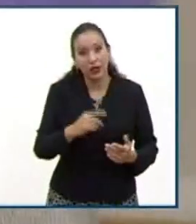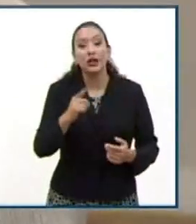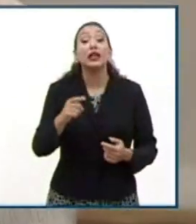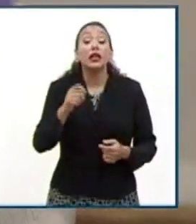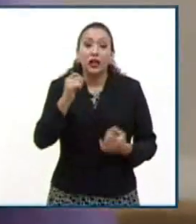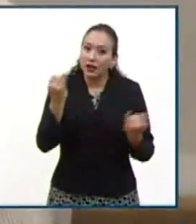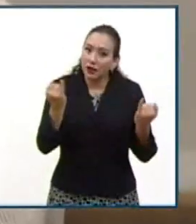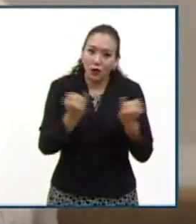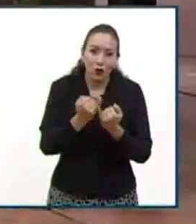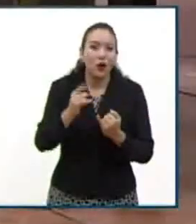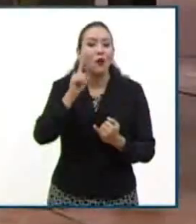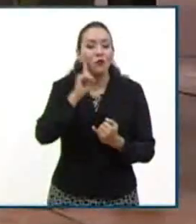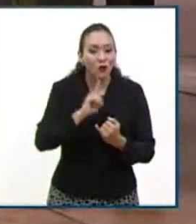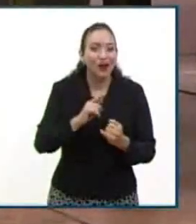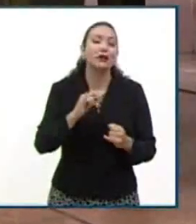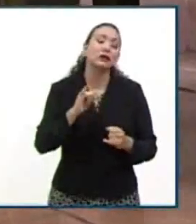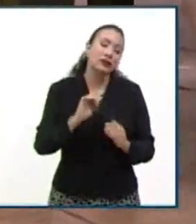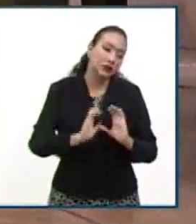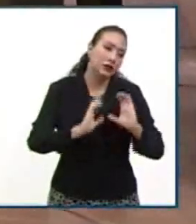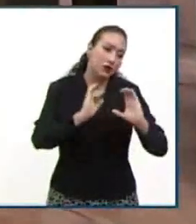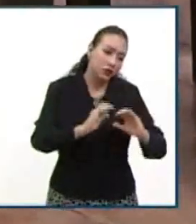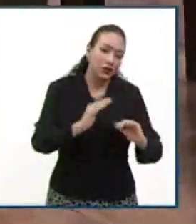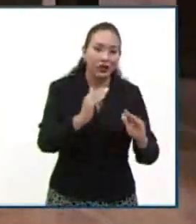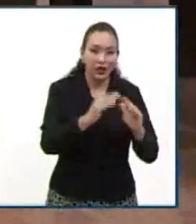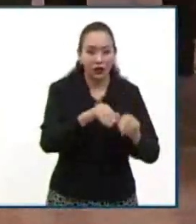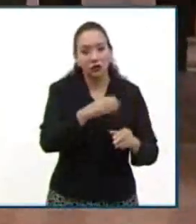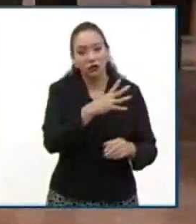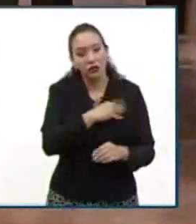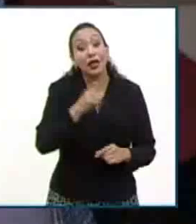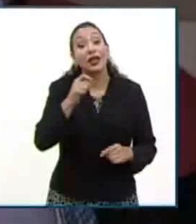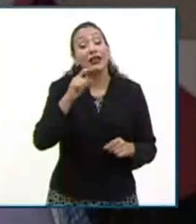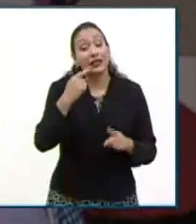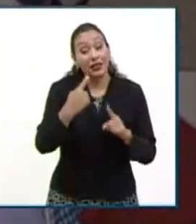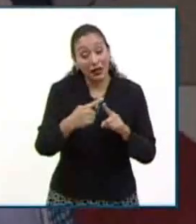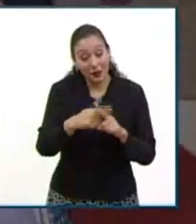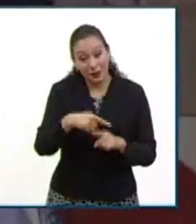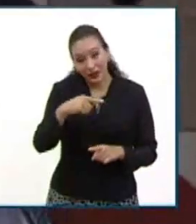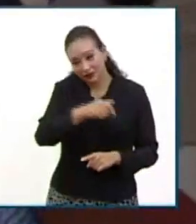casa a realizar sus propias labores no remuneradas.